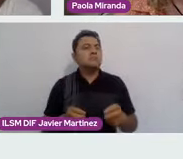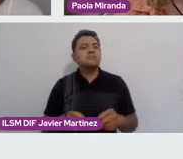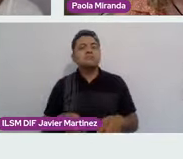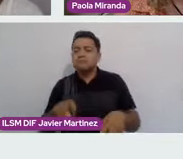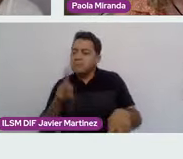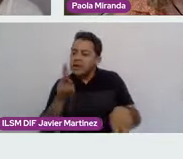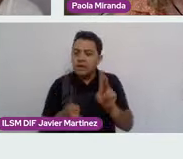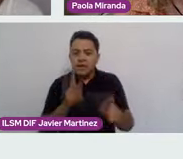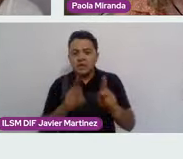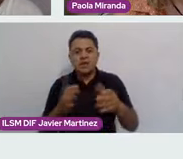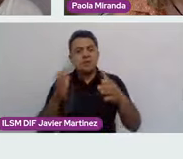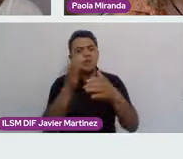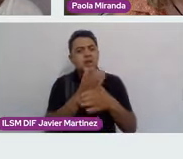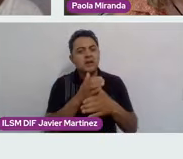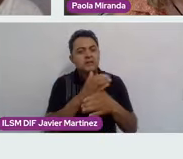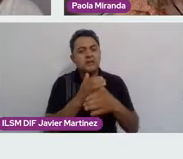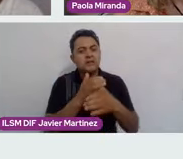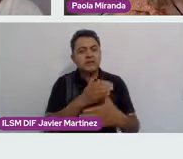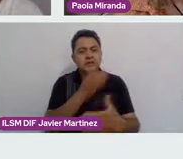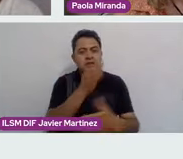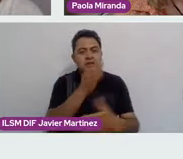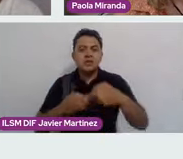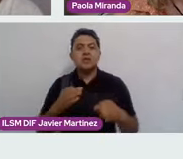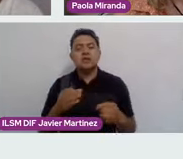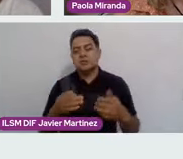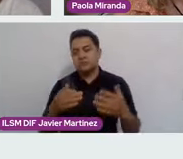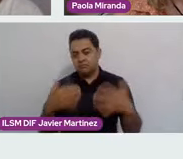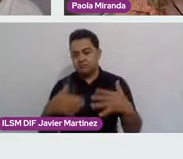Eso es tinnitus todo. o acúfenos. Eso. Bueno,